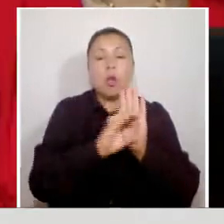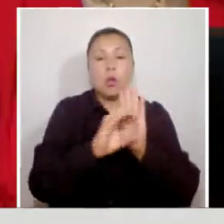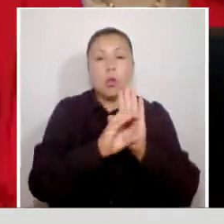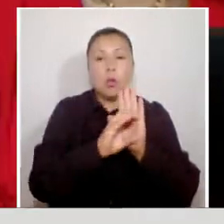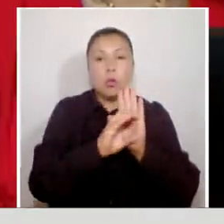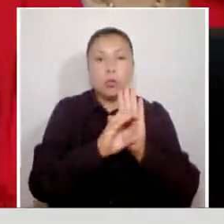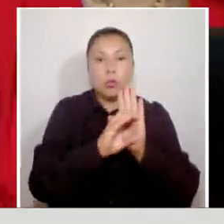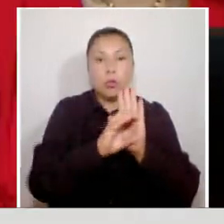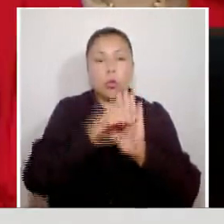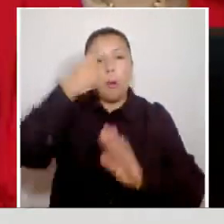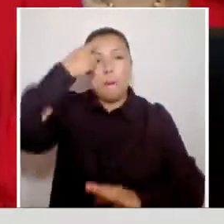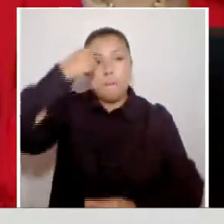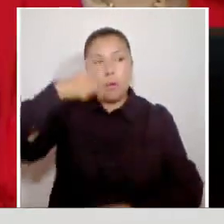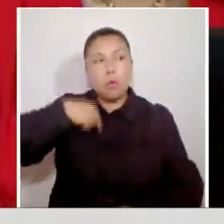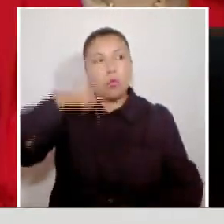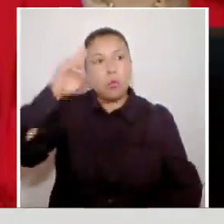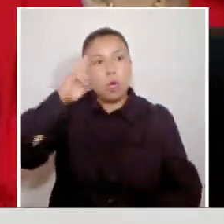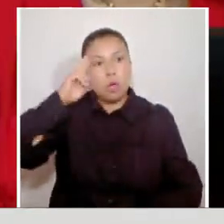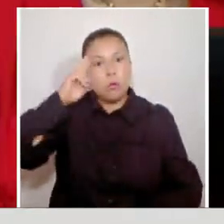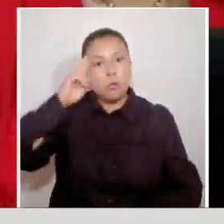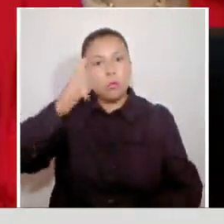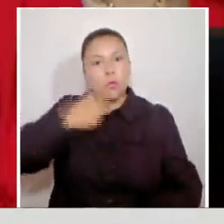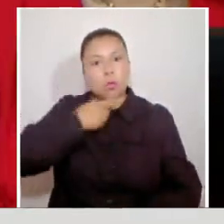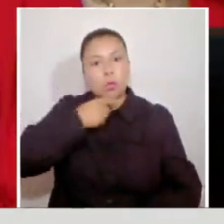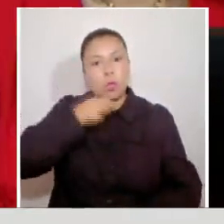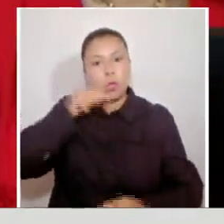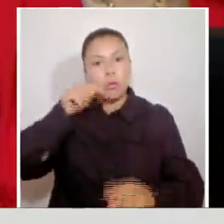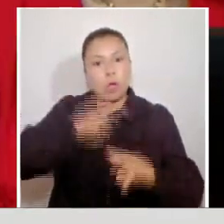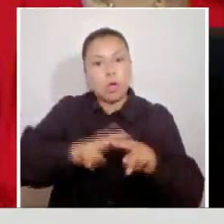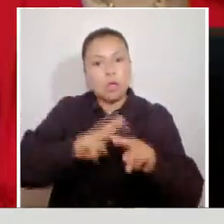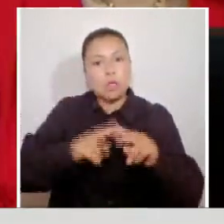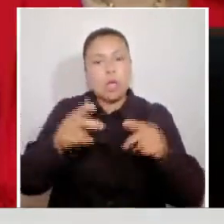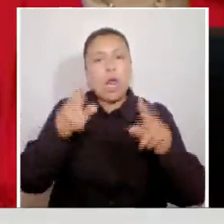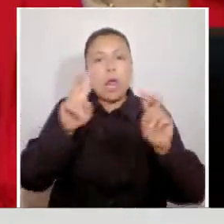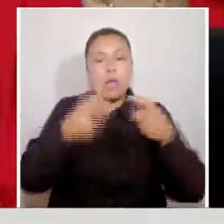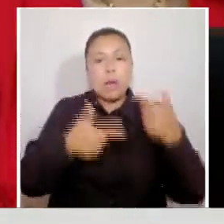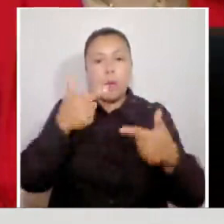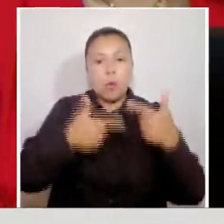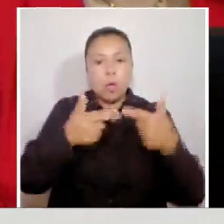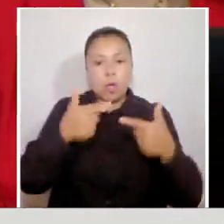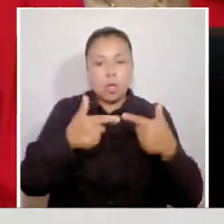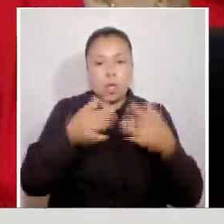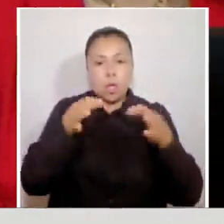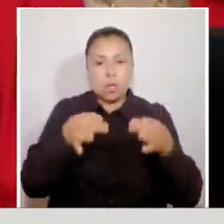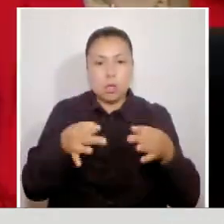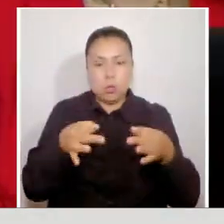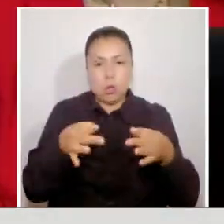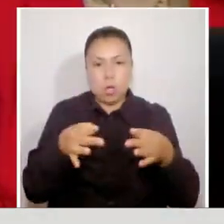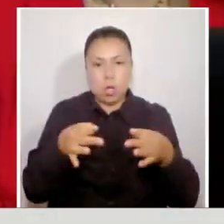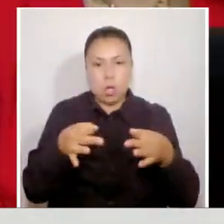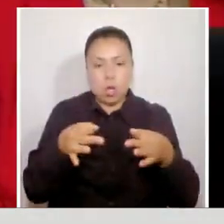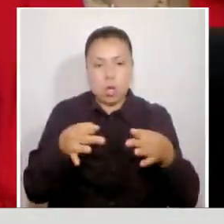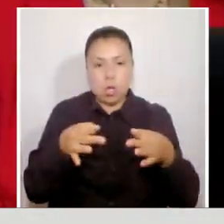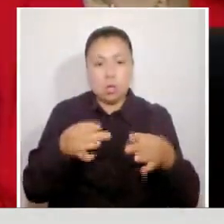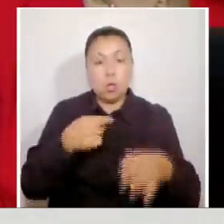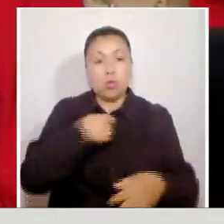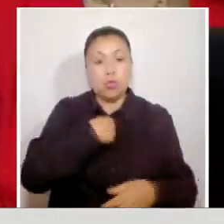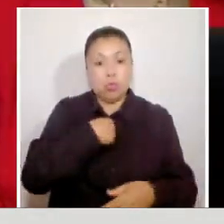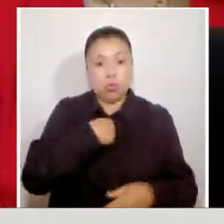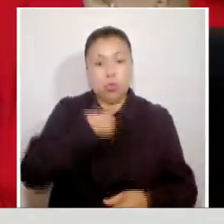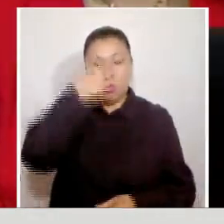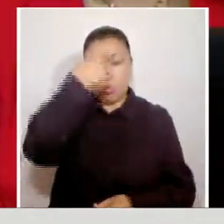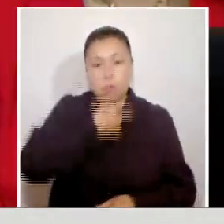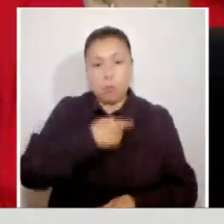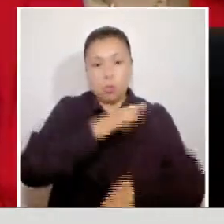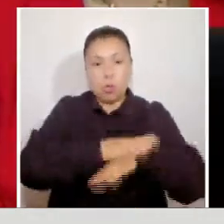pero yo la reflexión que quiero hacer es en torno al tema político vinculado a la seguridad yo que soy una persona de izquierda